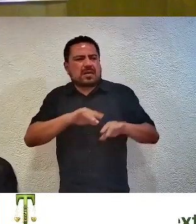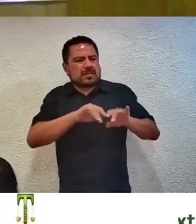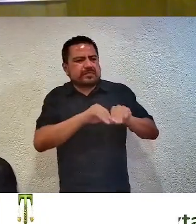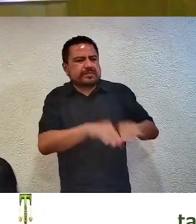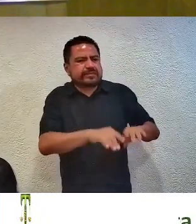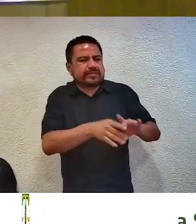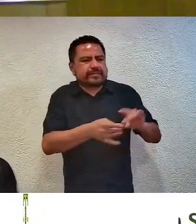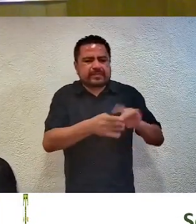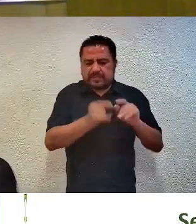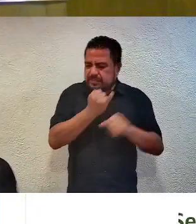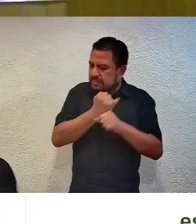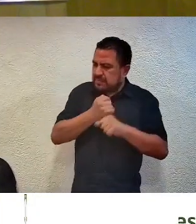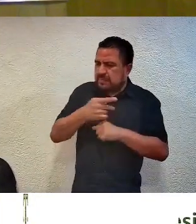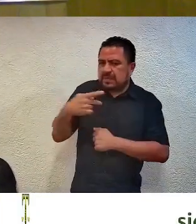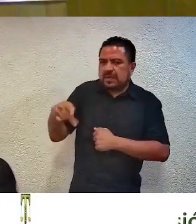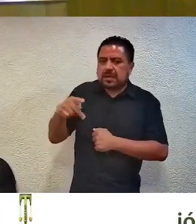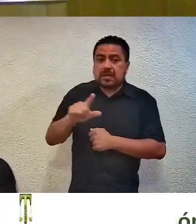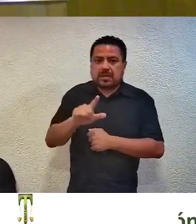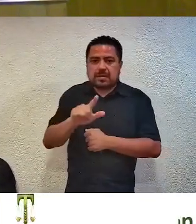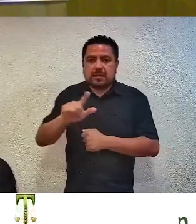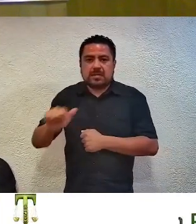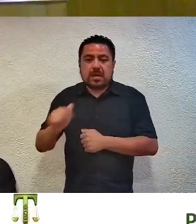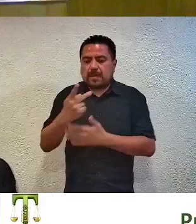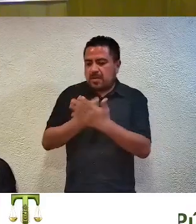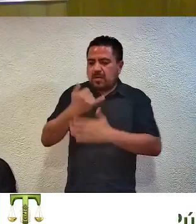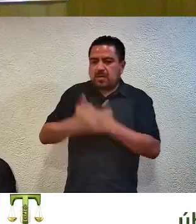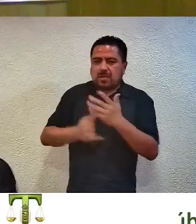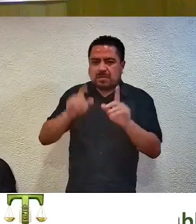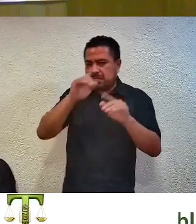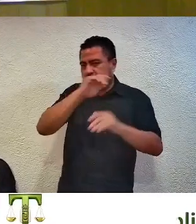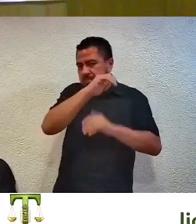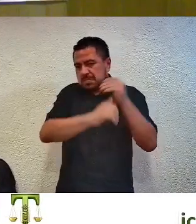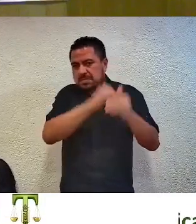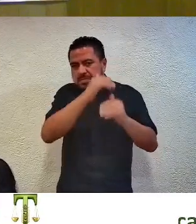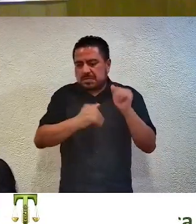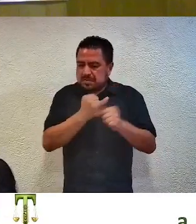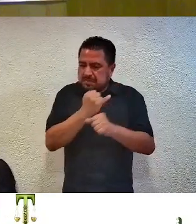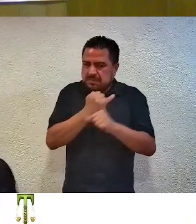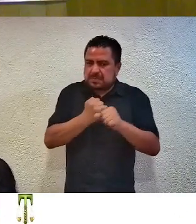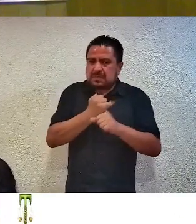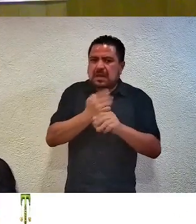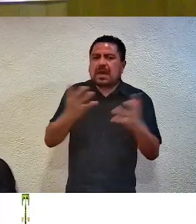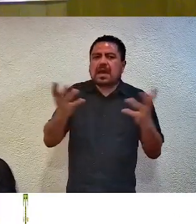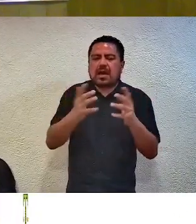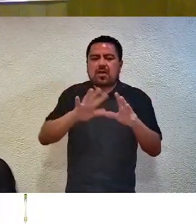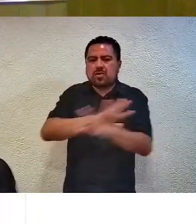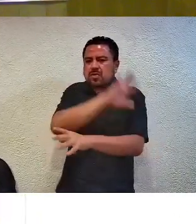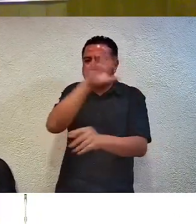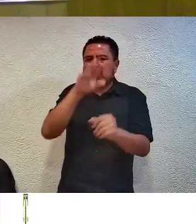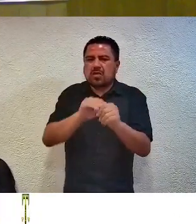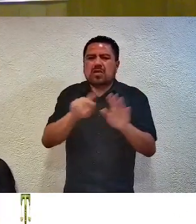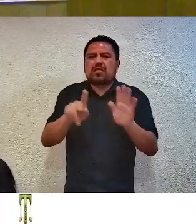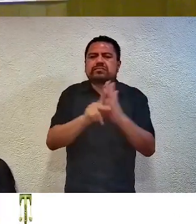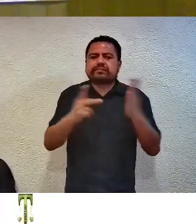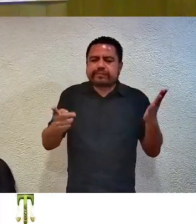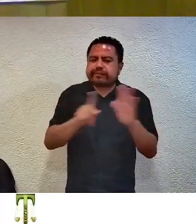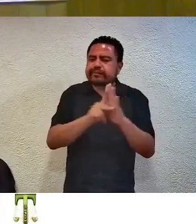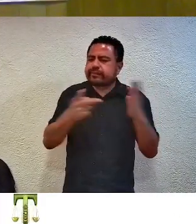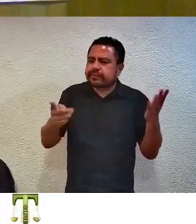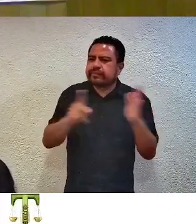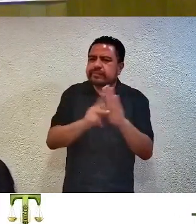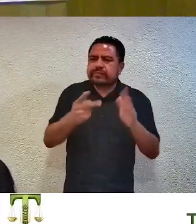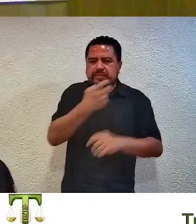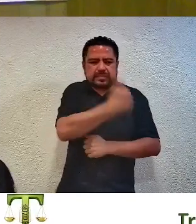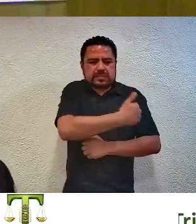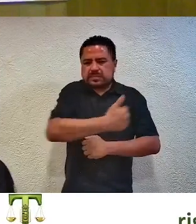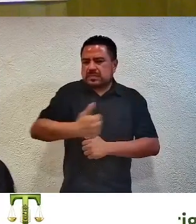estudio. Consecuentemente, en el proyecto se concluye que el análisis se realizó sobre la totalidad de las notas, relacionando cada una